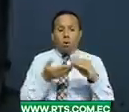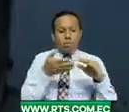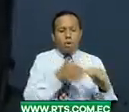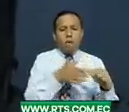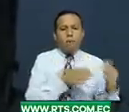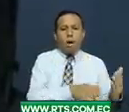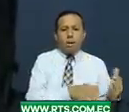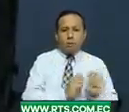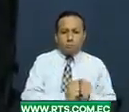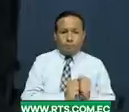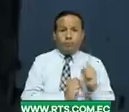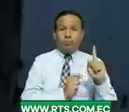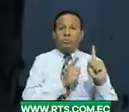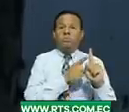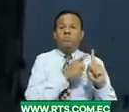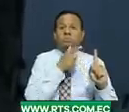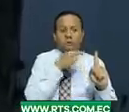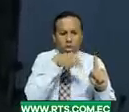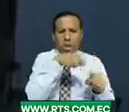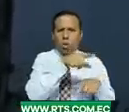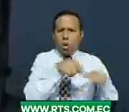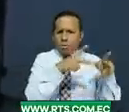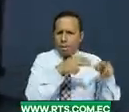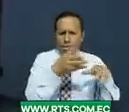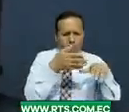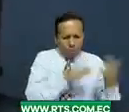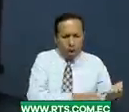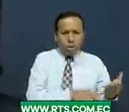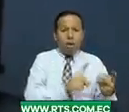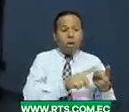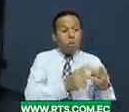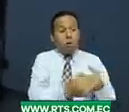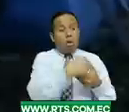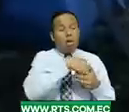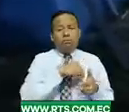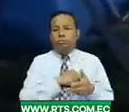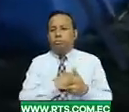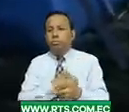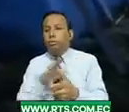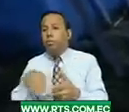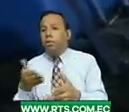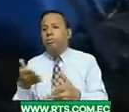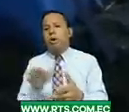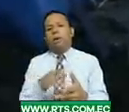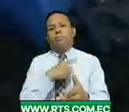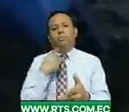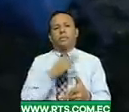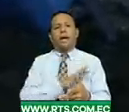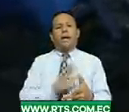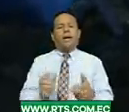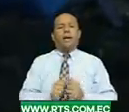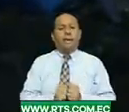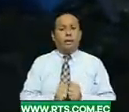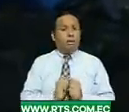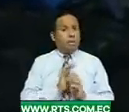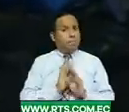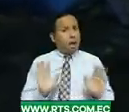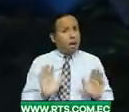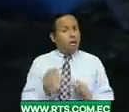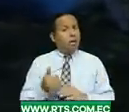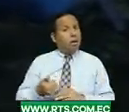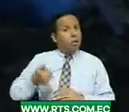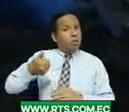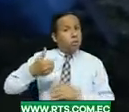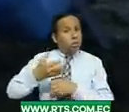salud. Sin embargo, esto no fue lo único que informó la autoridad de seguridad. Tres personas más resultaron heridas, entre ellas